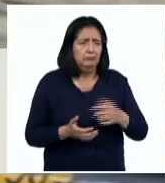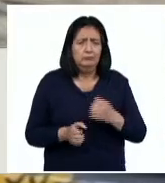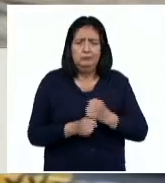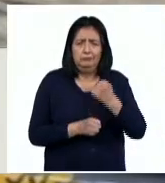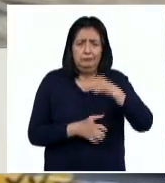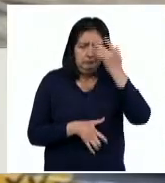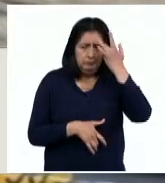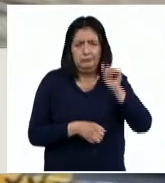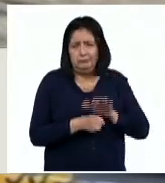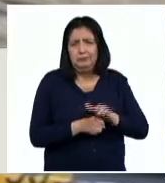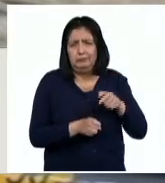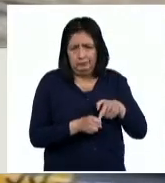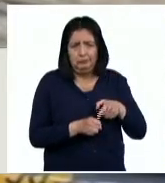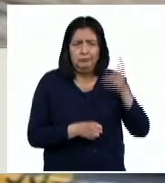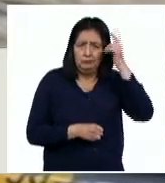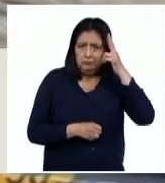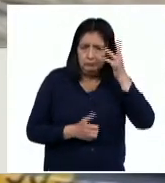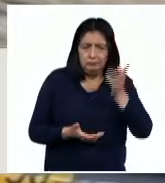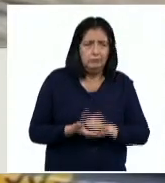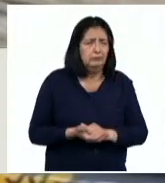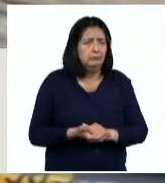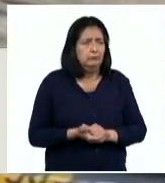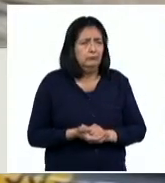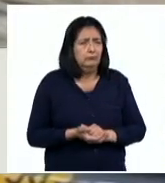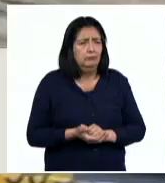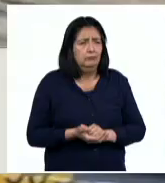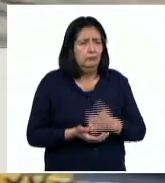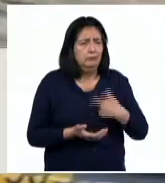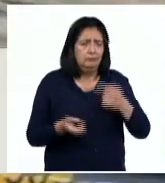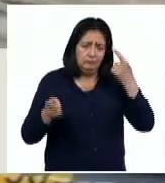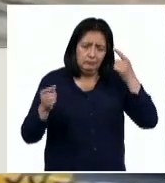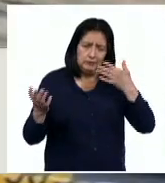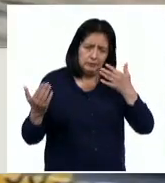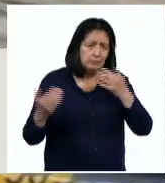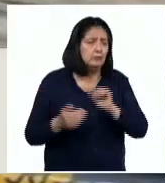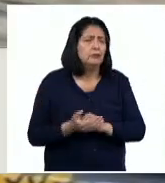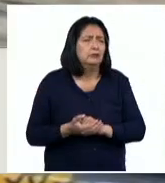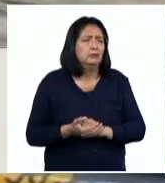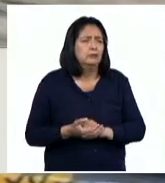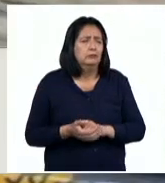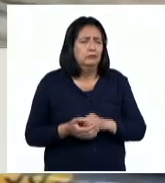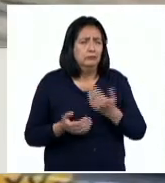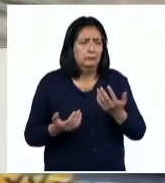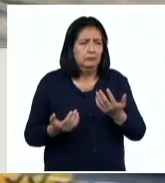esta enfermedad. Y por eso las coordinaciones para